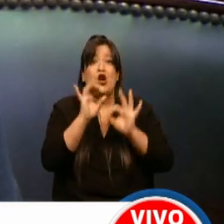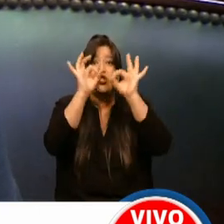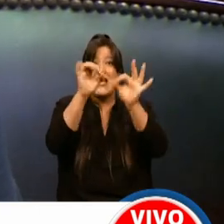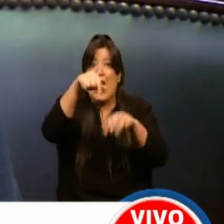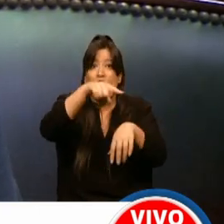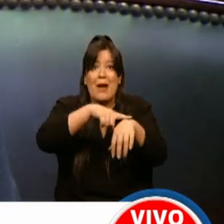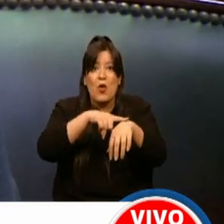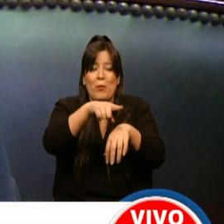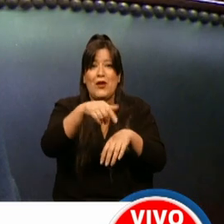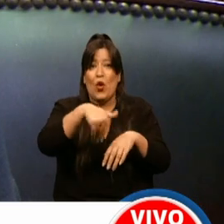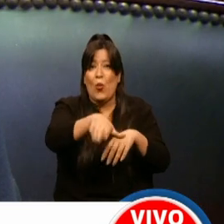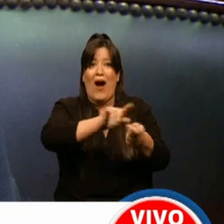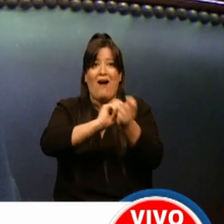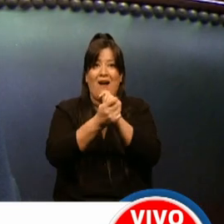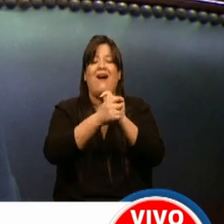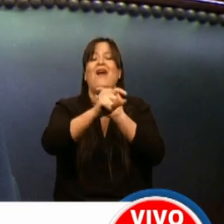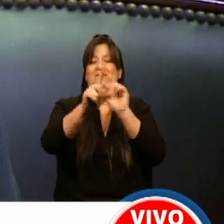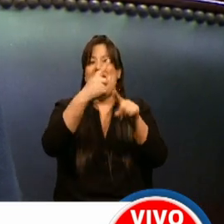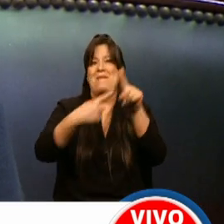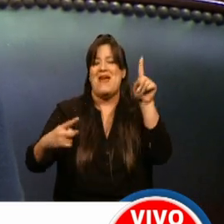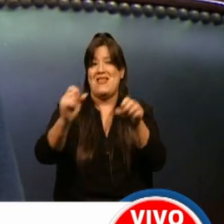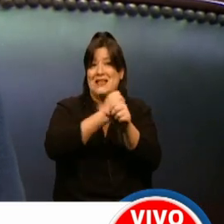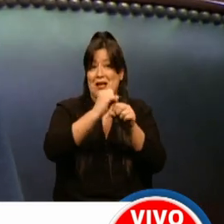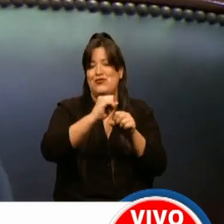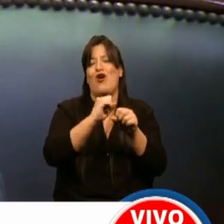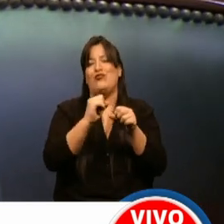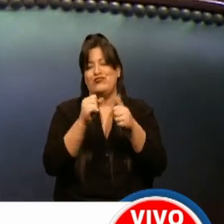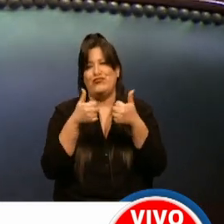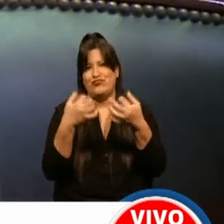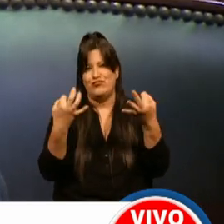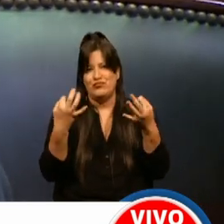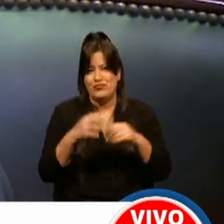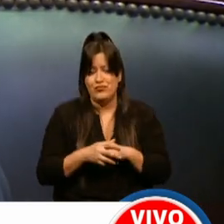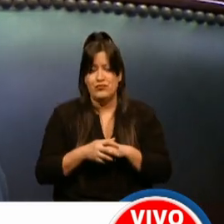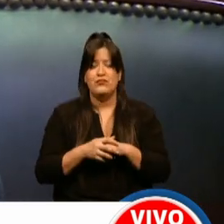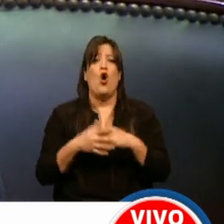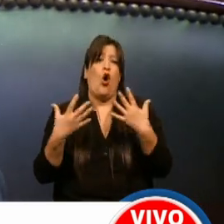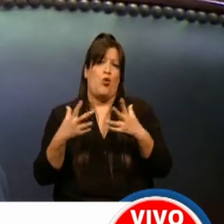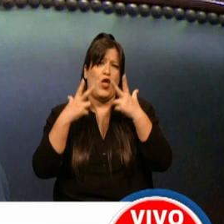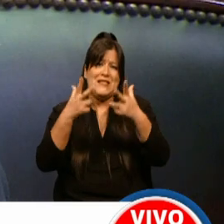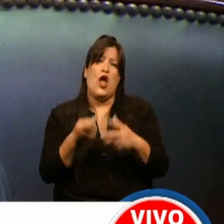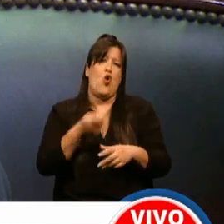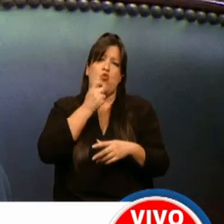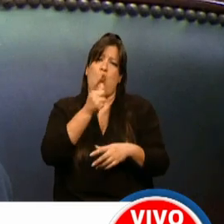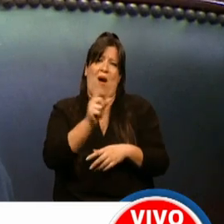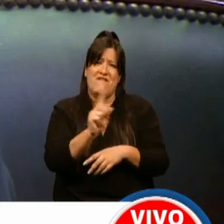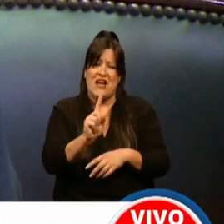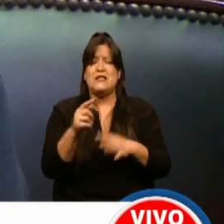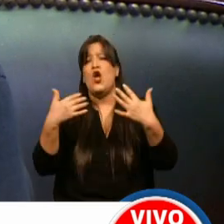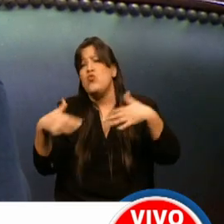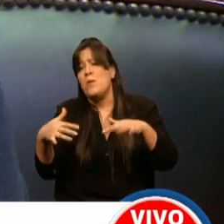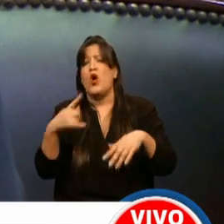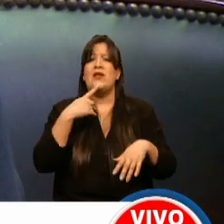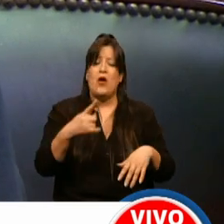y poder convertirlo en media sanción decir que obviamente no va a ser fácil no importa que